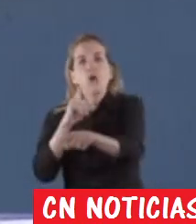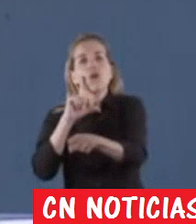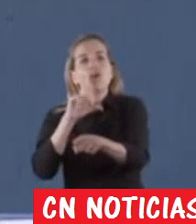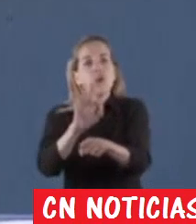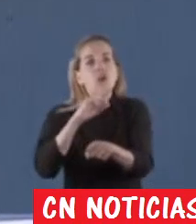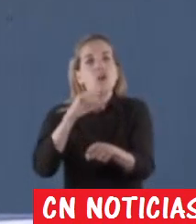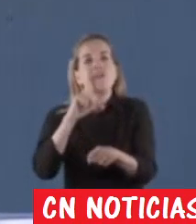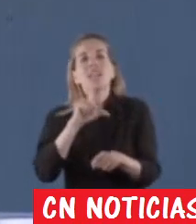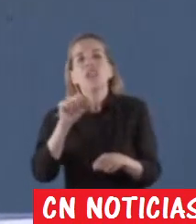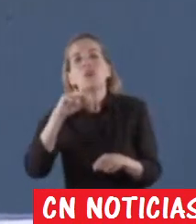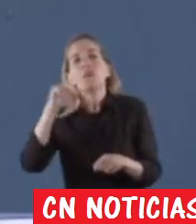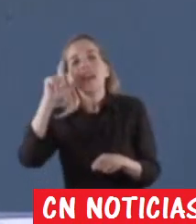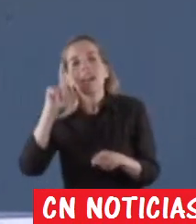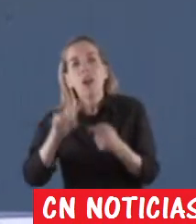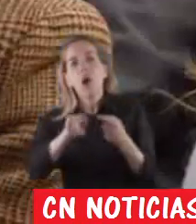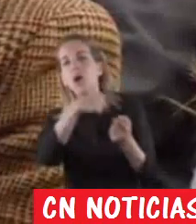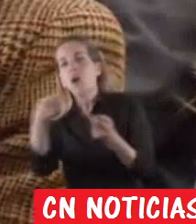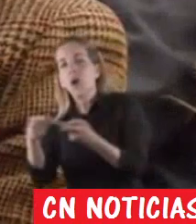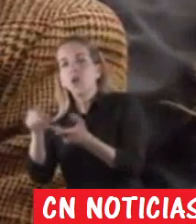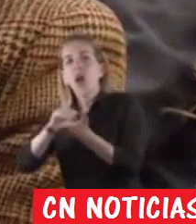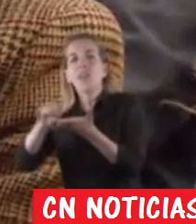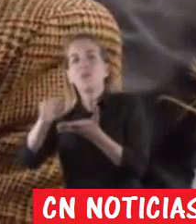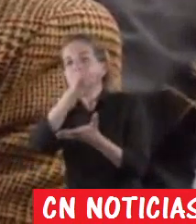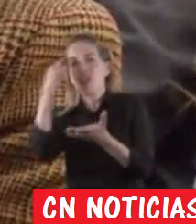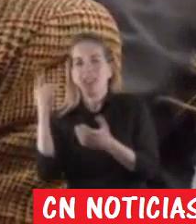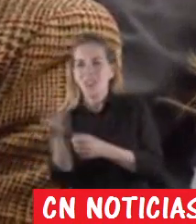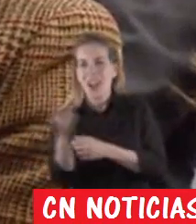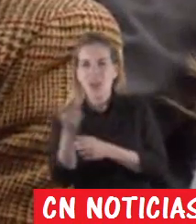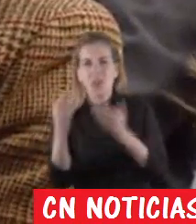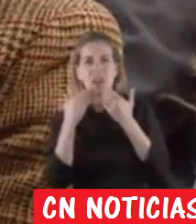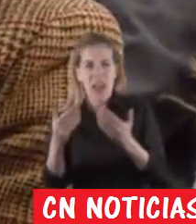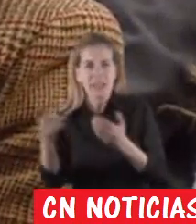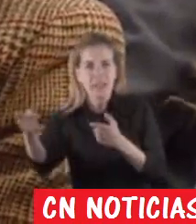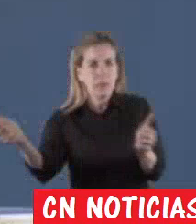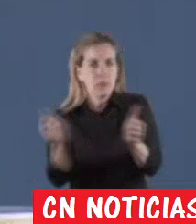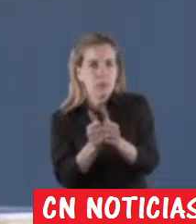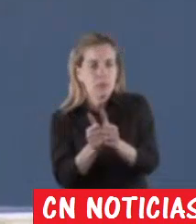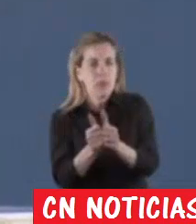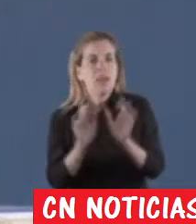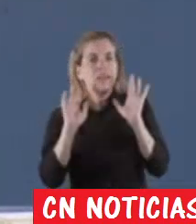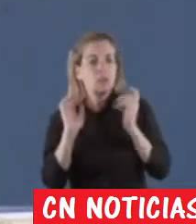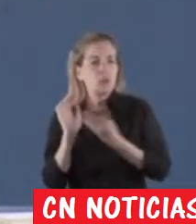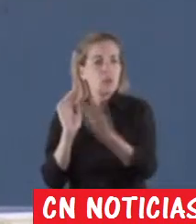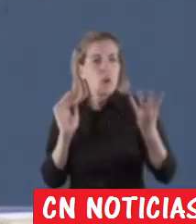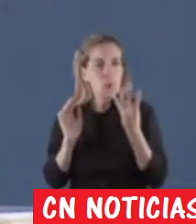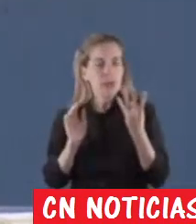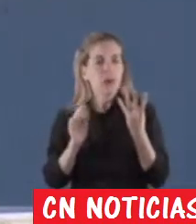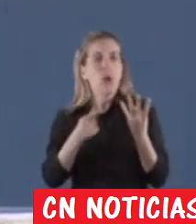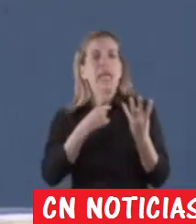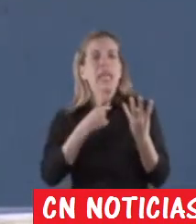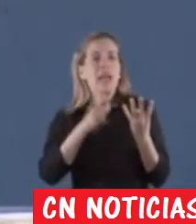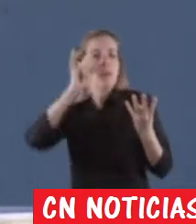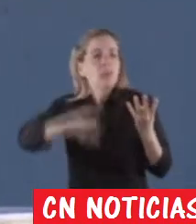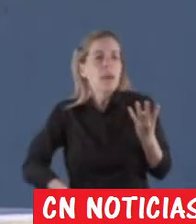Julito Pereira, que está ahí sentado, diputado nacional, gracias Julio por acompañarnos. Y que también queríamos que el